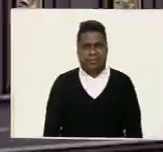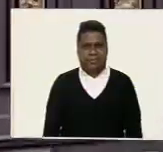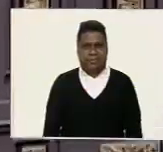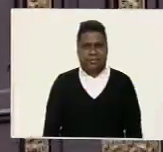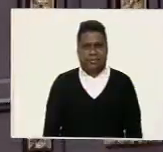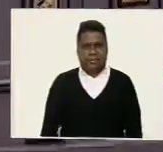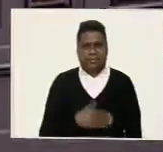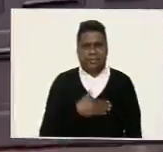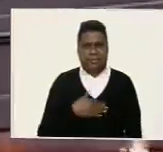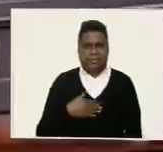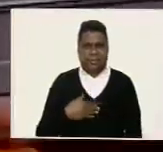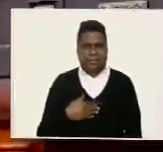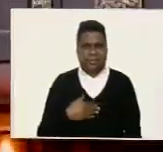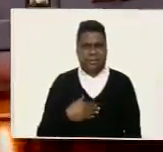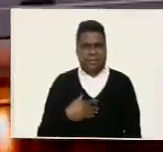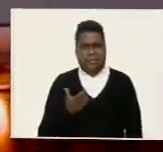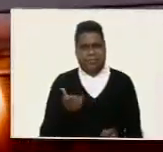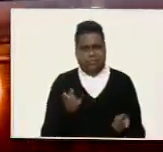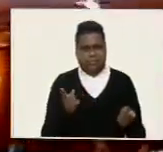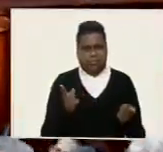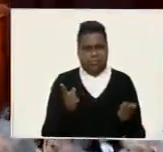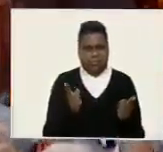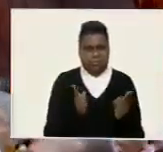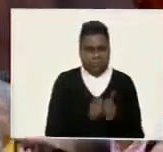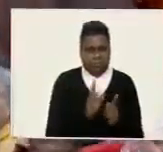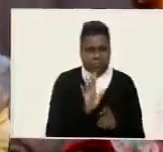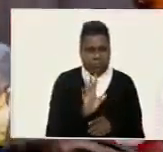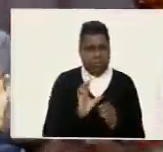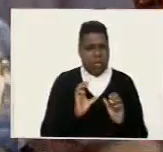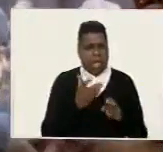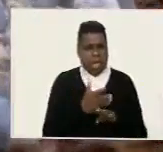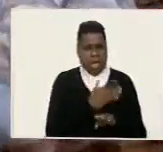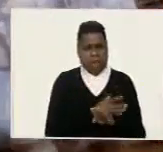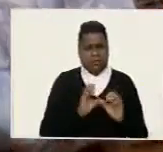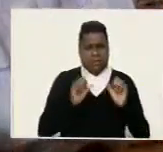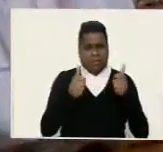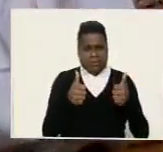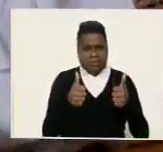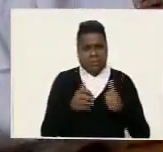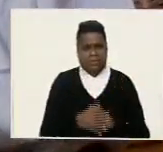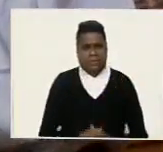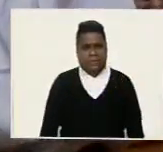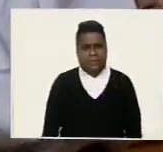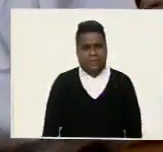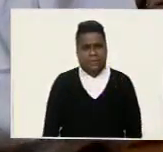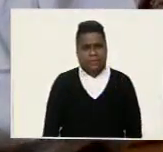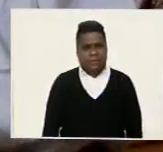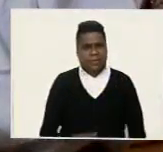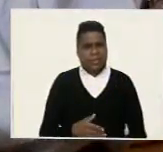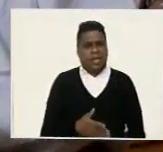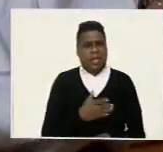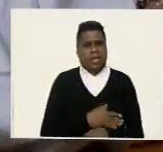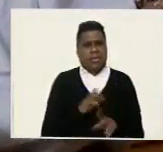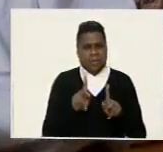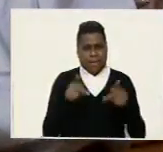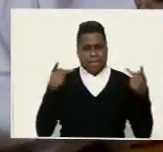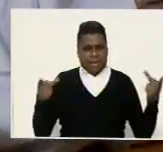Quisiera un paréntesis antes de iniciar las breves palabras en relación al Correo del Orinoco,